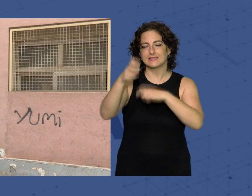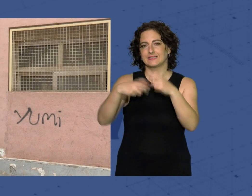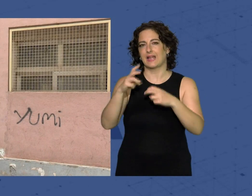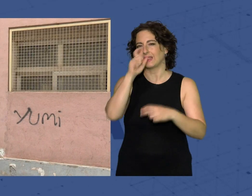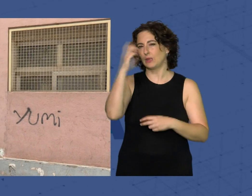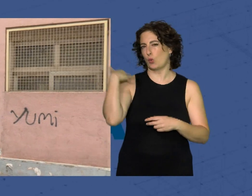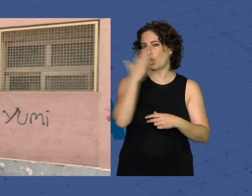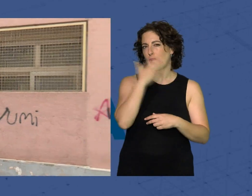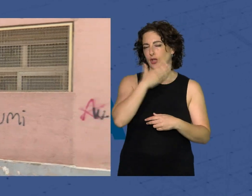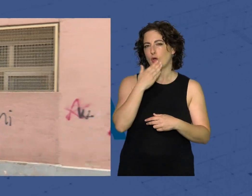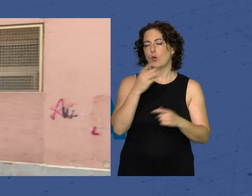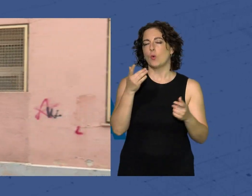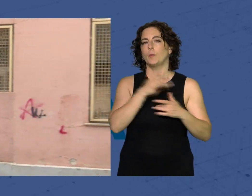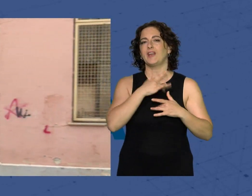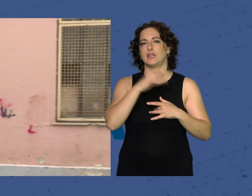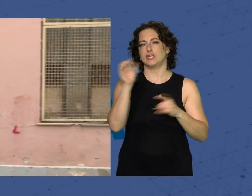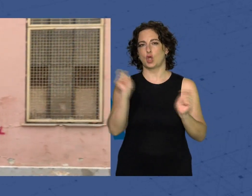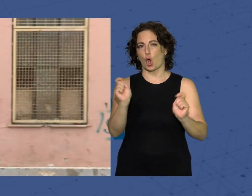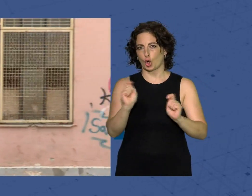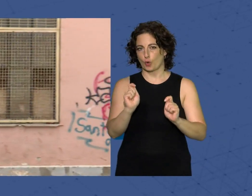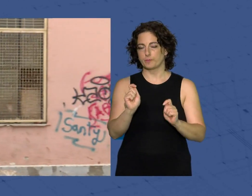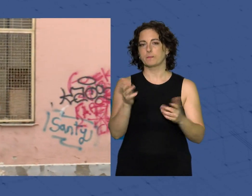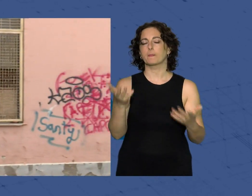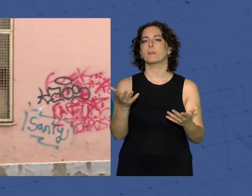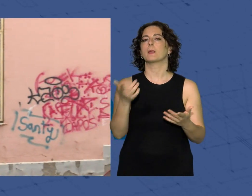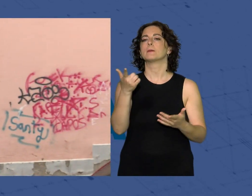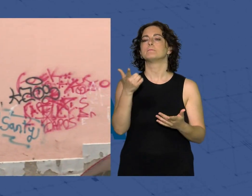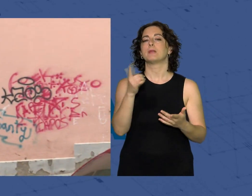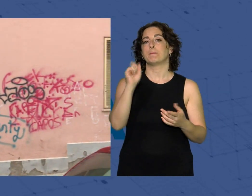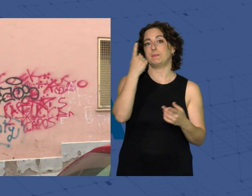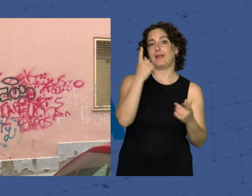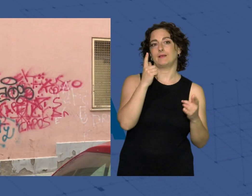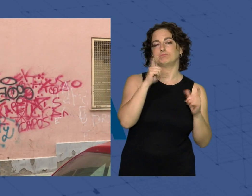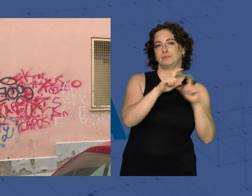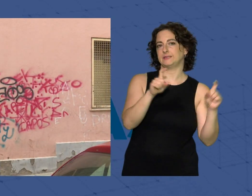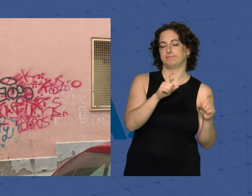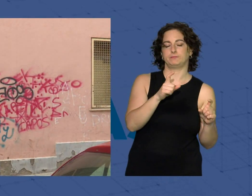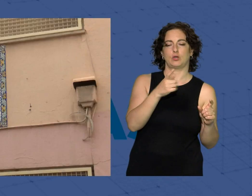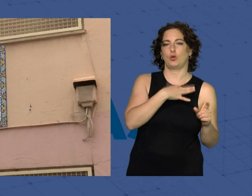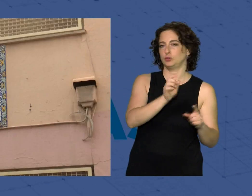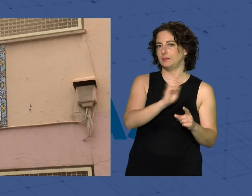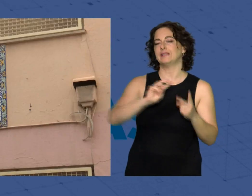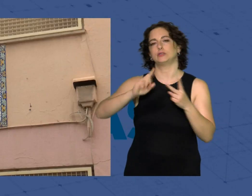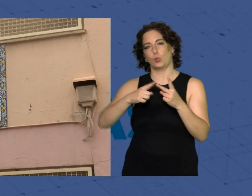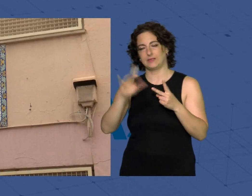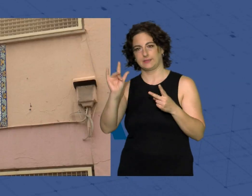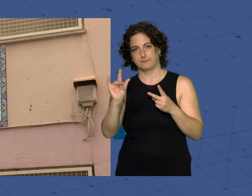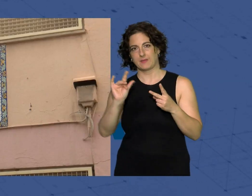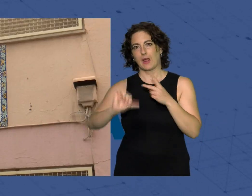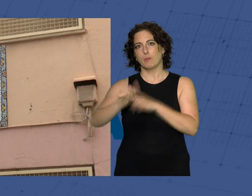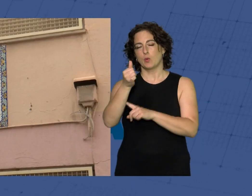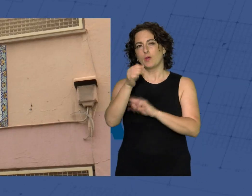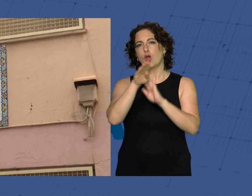antiguo colegio Virgen del Socorro en la primera licitación no fue posible si se consiguió la segunda tras aprobar el orden